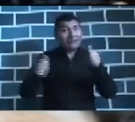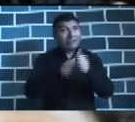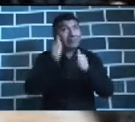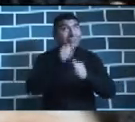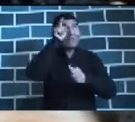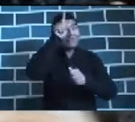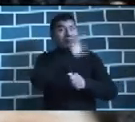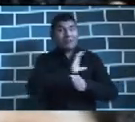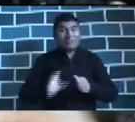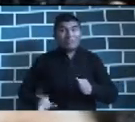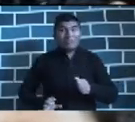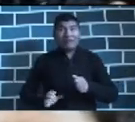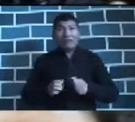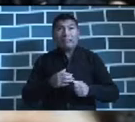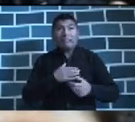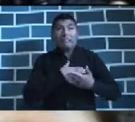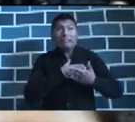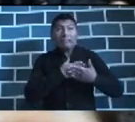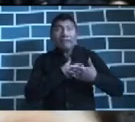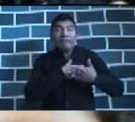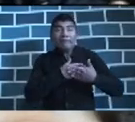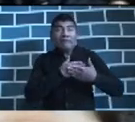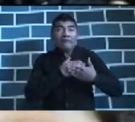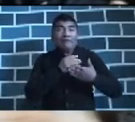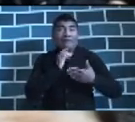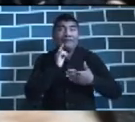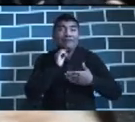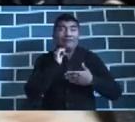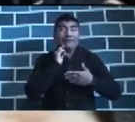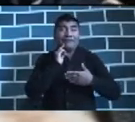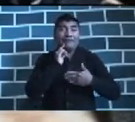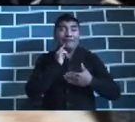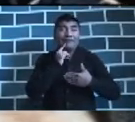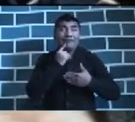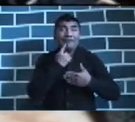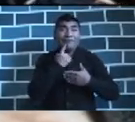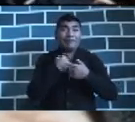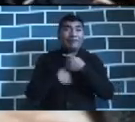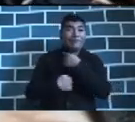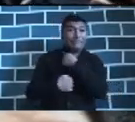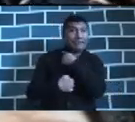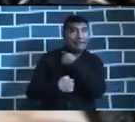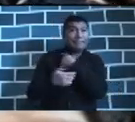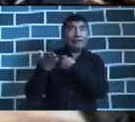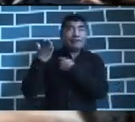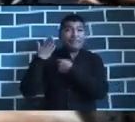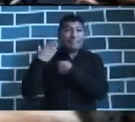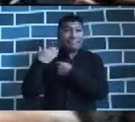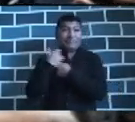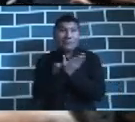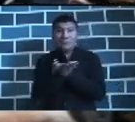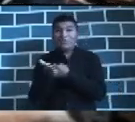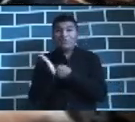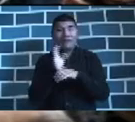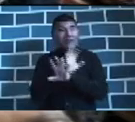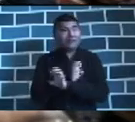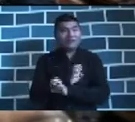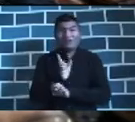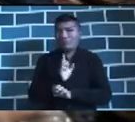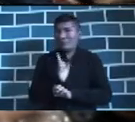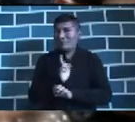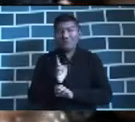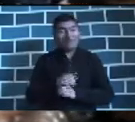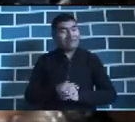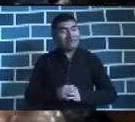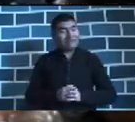con nostalgias de lo que se ha dejado de la comodidad que uno tenía no